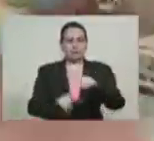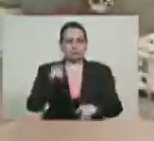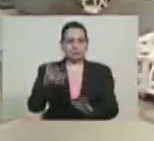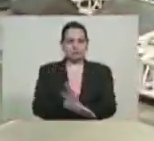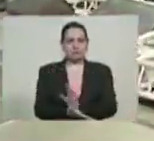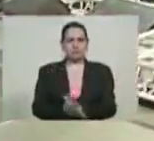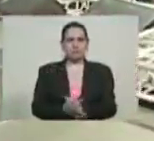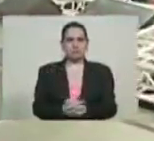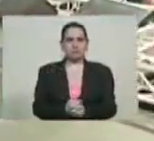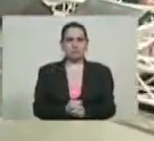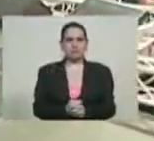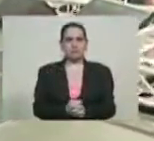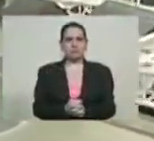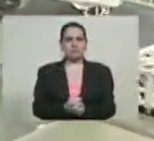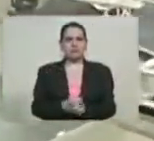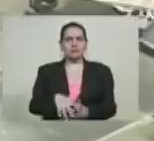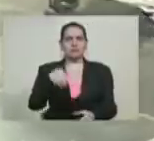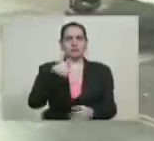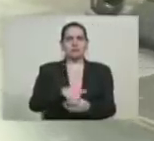¡Aquí habrá elecciones!